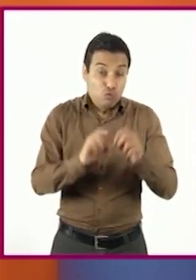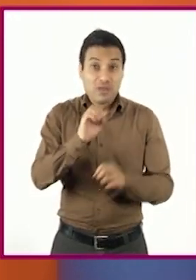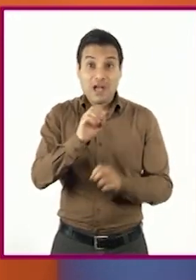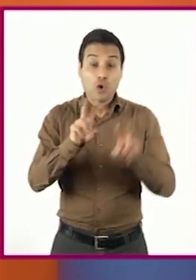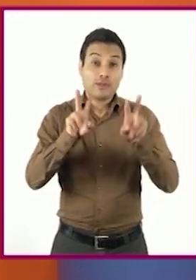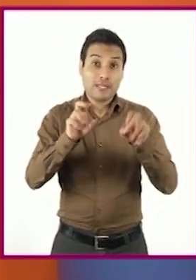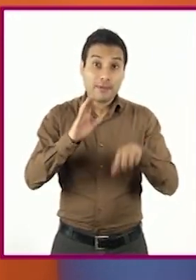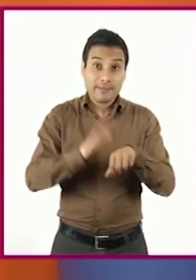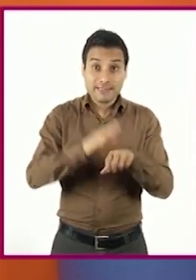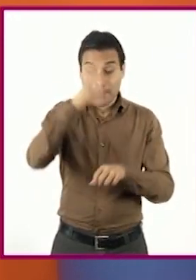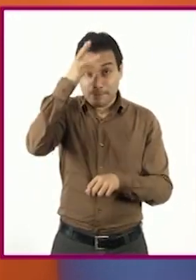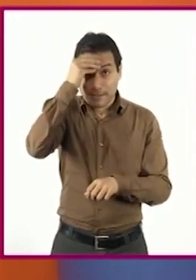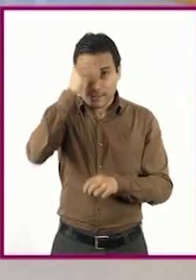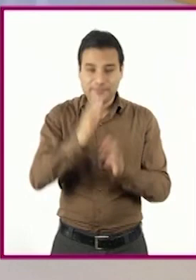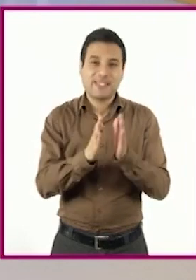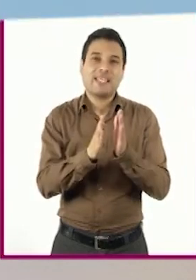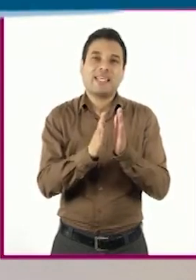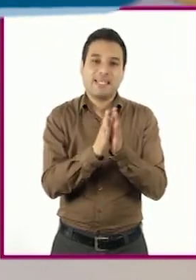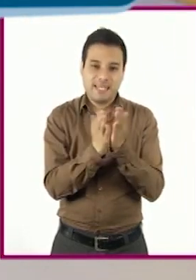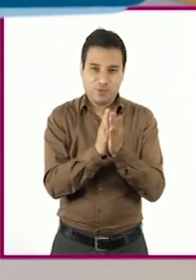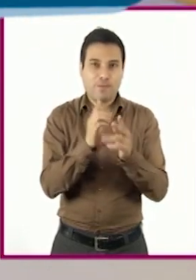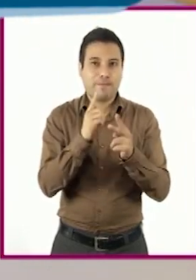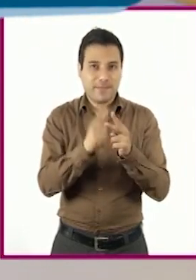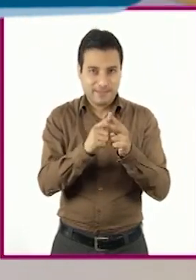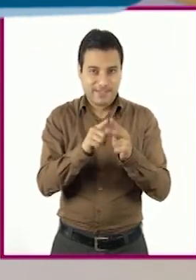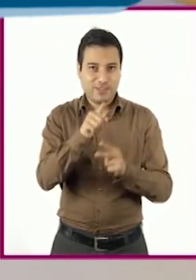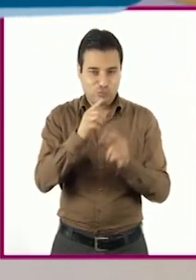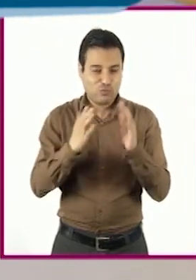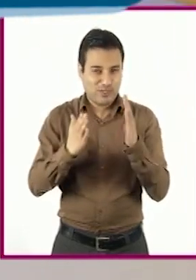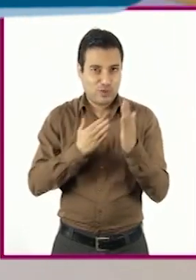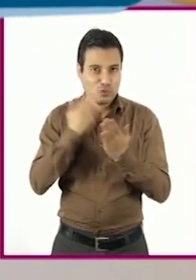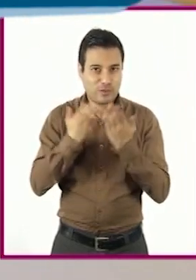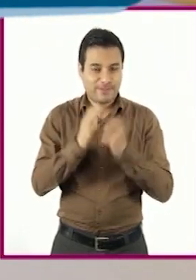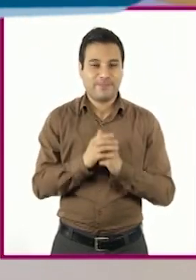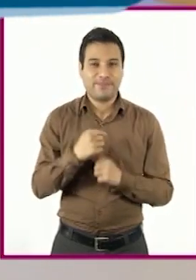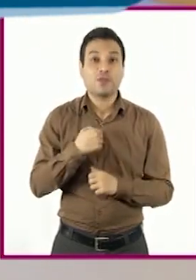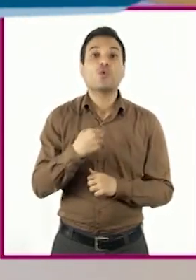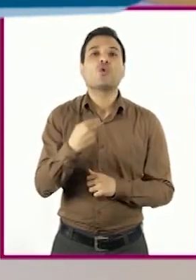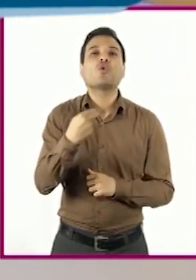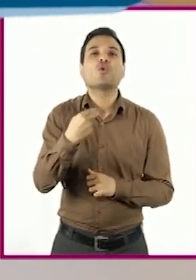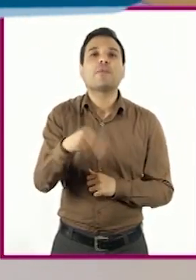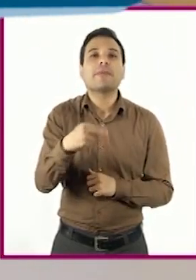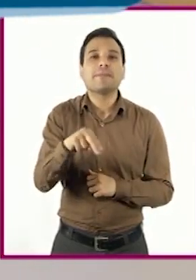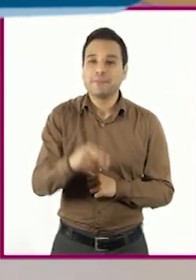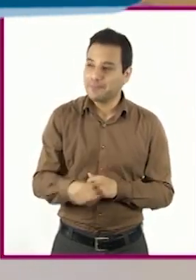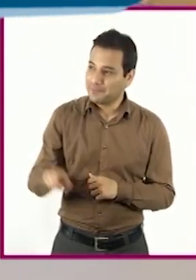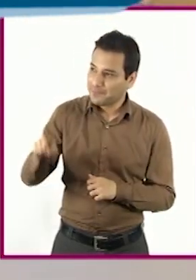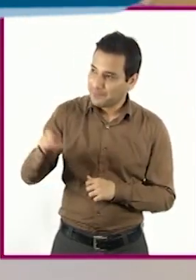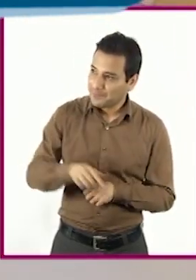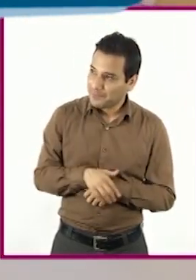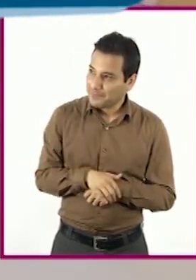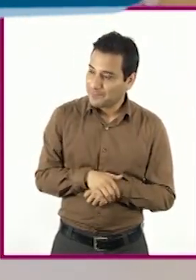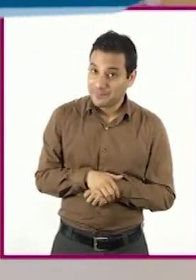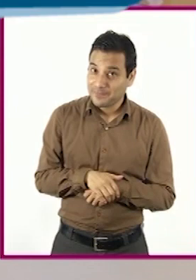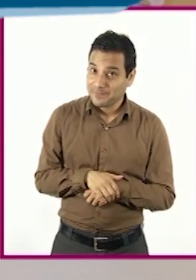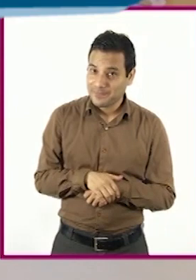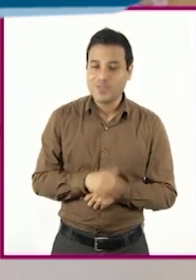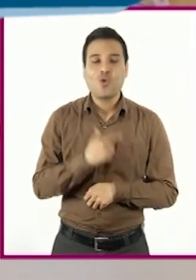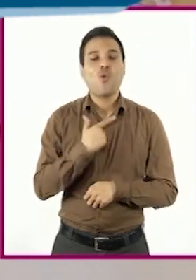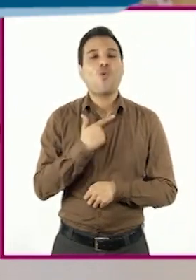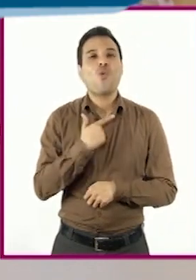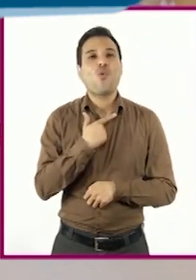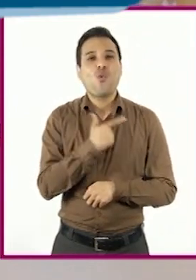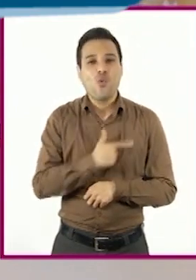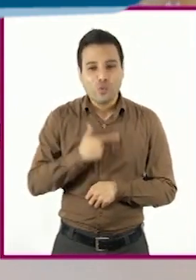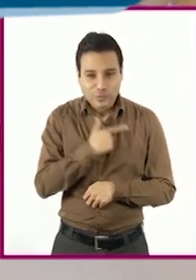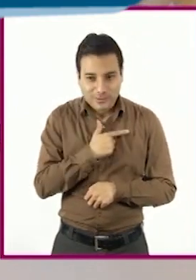pueden apoyar en su libro de texto. Soy el maestro José de Jesús Bernabé y es un placer haber estado con